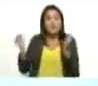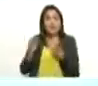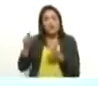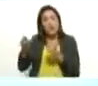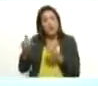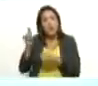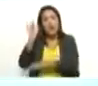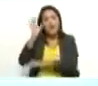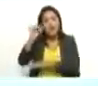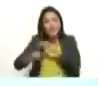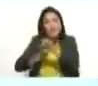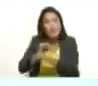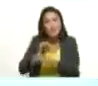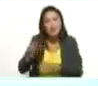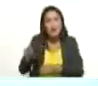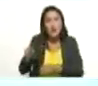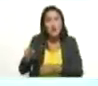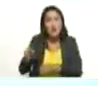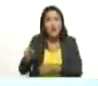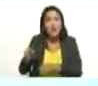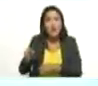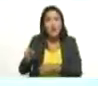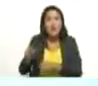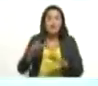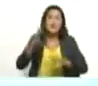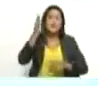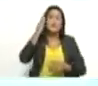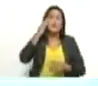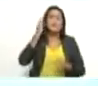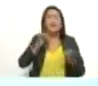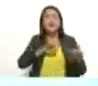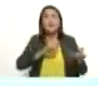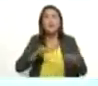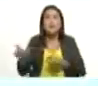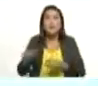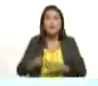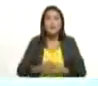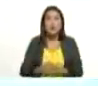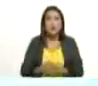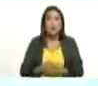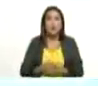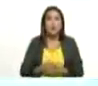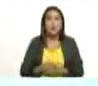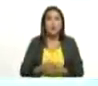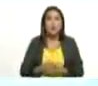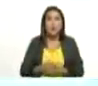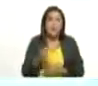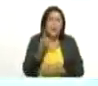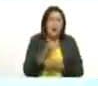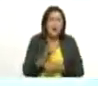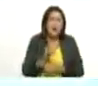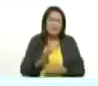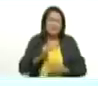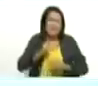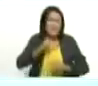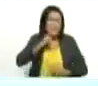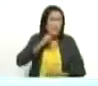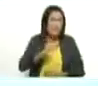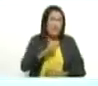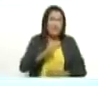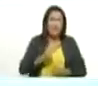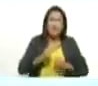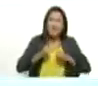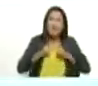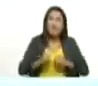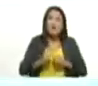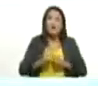la delegación del gobierno de Estados Unidos, ya sabían que habían hecho la trastada más grande, la puñalada más grande